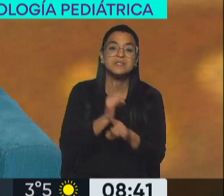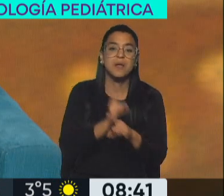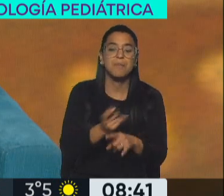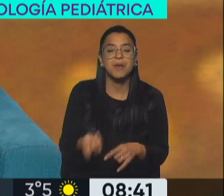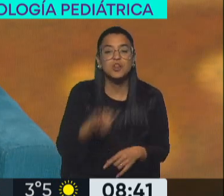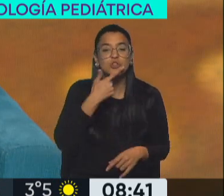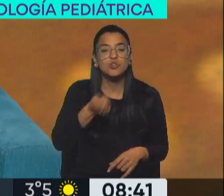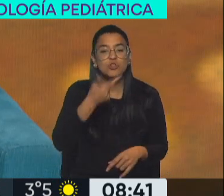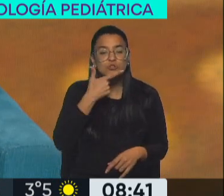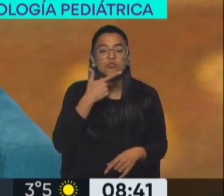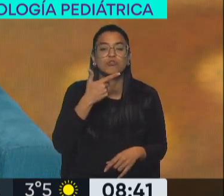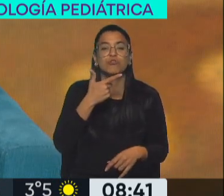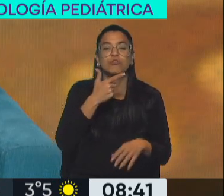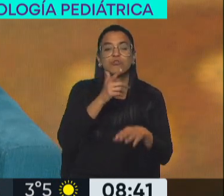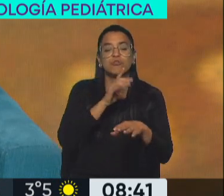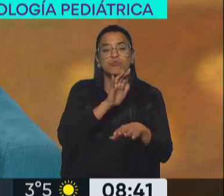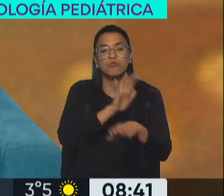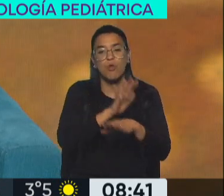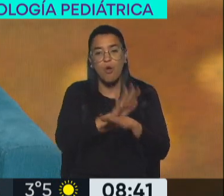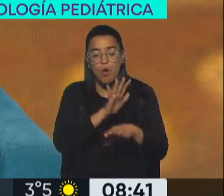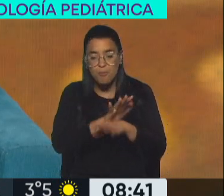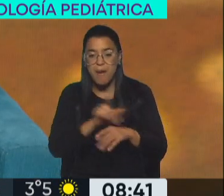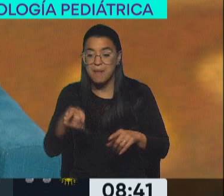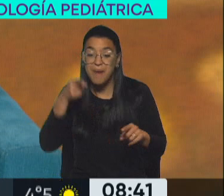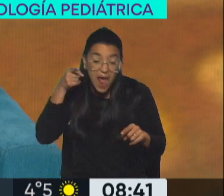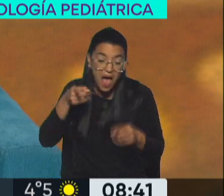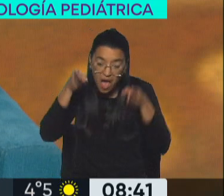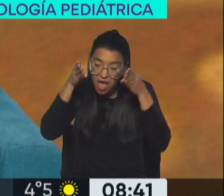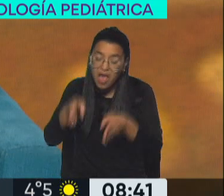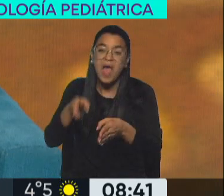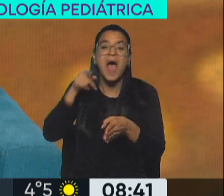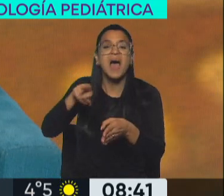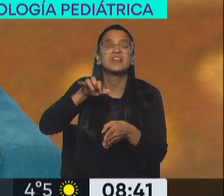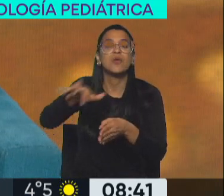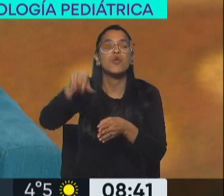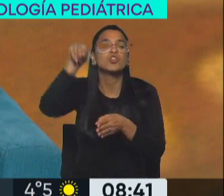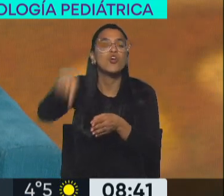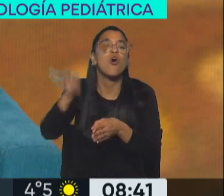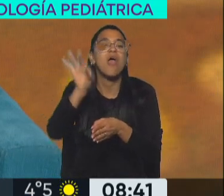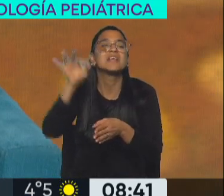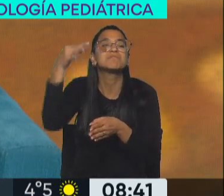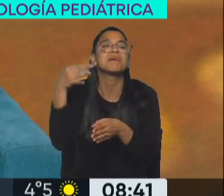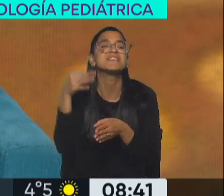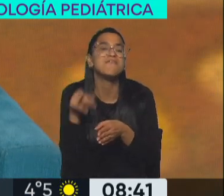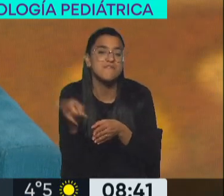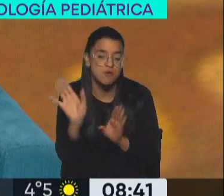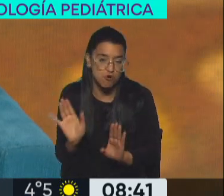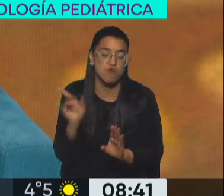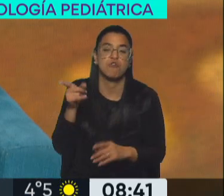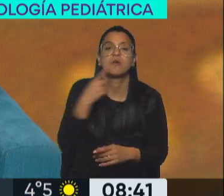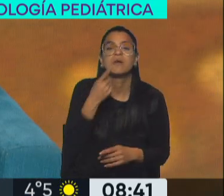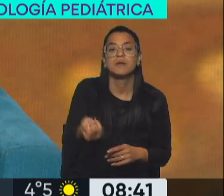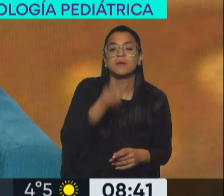cultivos para tener el nombre y el apellido del germen y adecuar el antibiótico a ese germen. Y ese antibiótico tiene que tener la